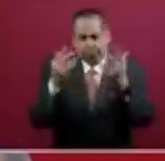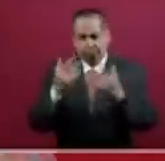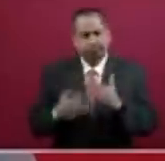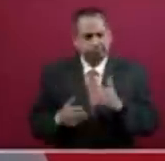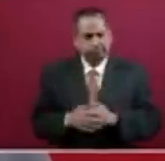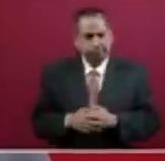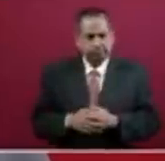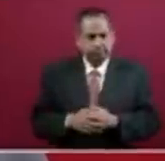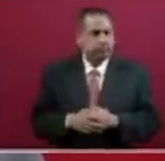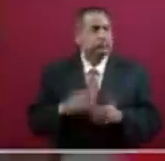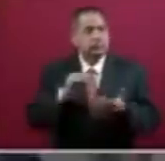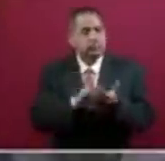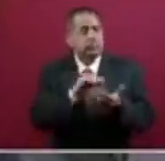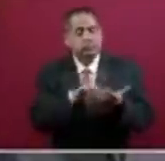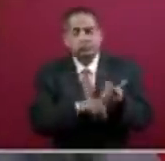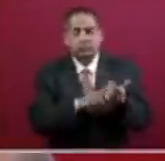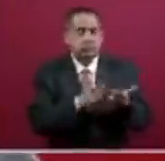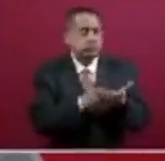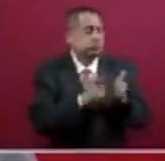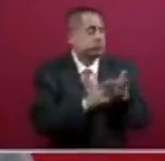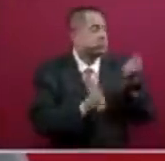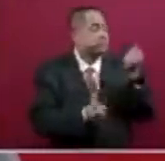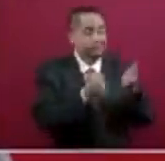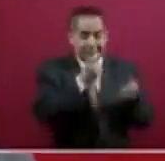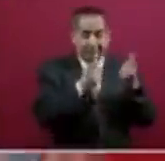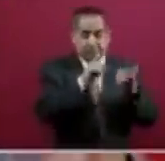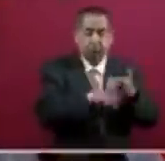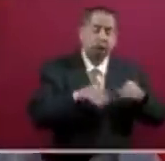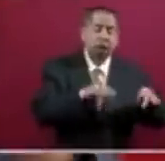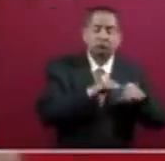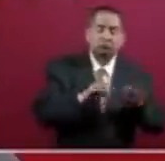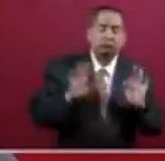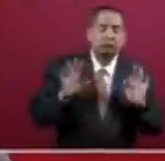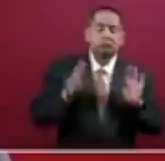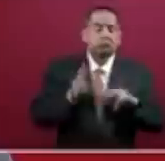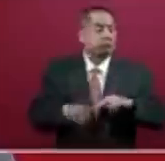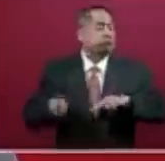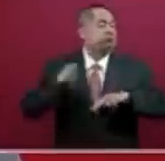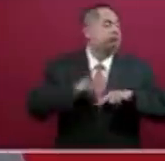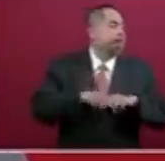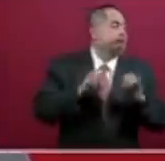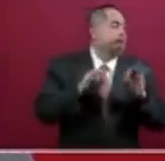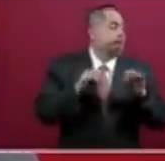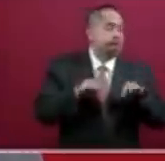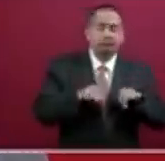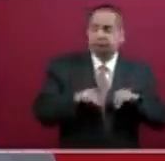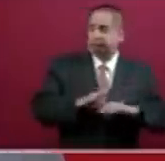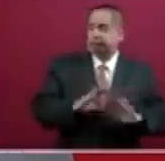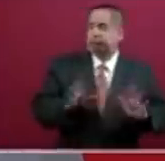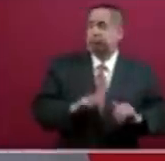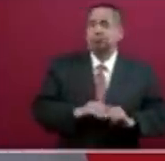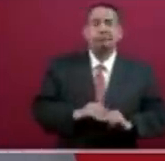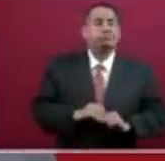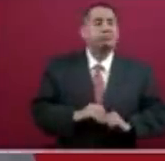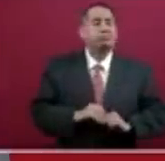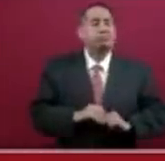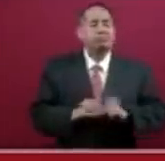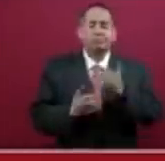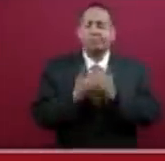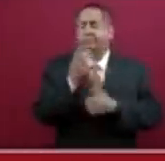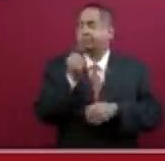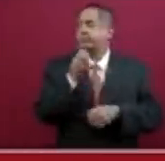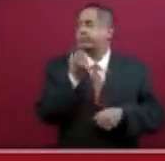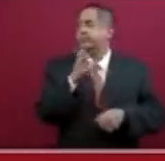Todavía hay quienes piensan que ser servidor público es llegar a la oficina a las